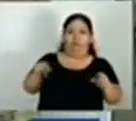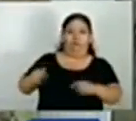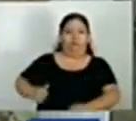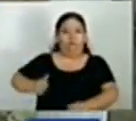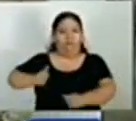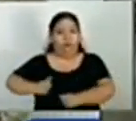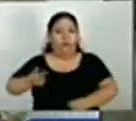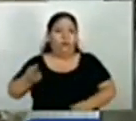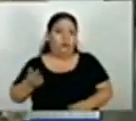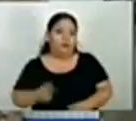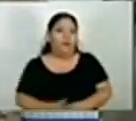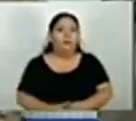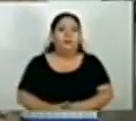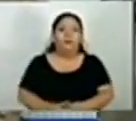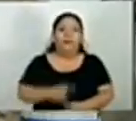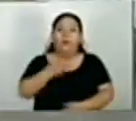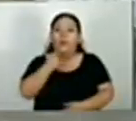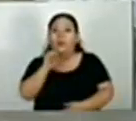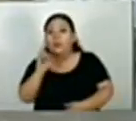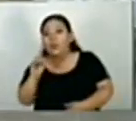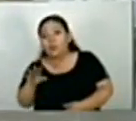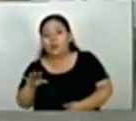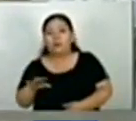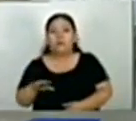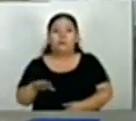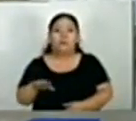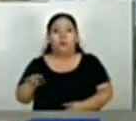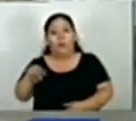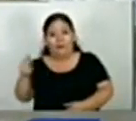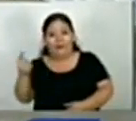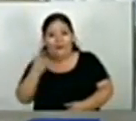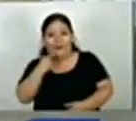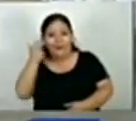soldados. Hay quienes que dicen que es meter...